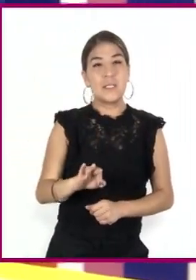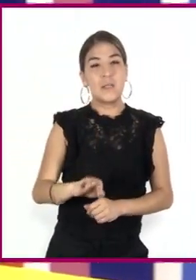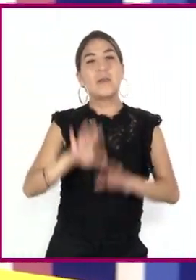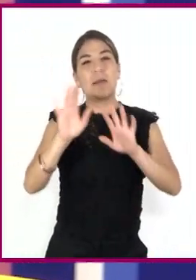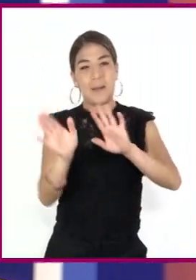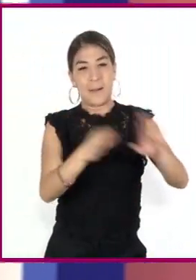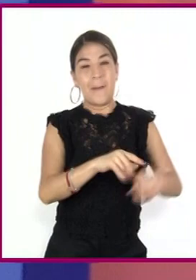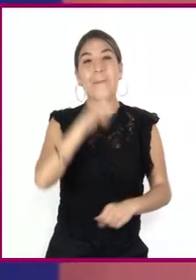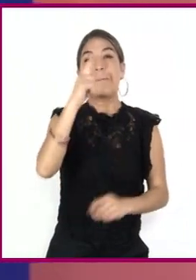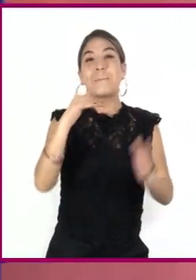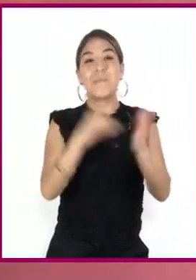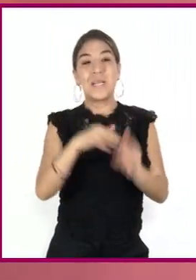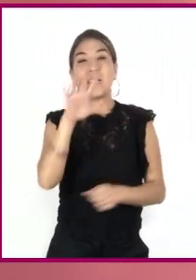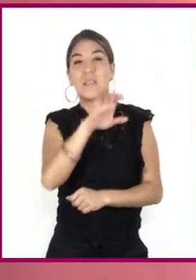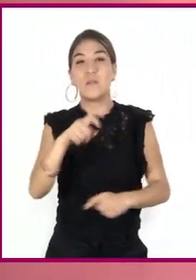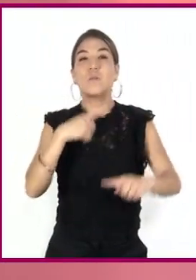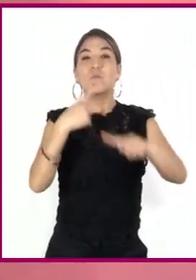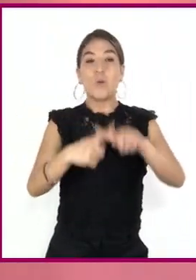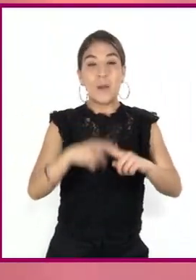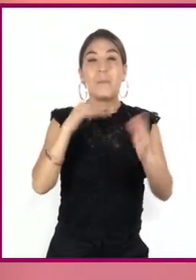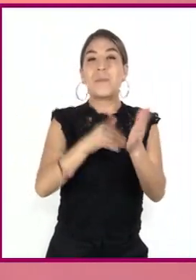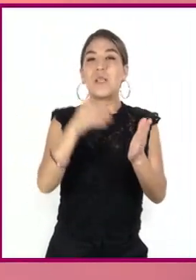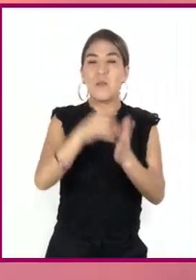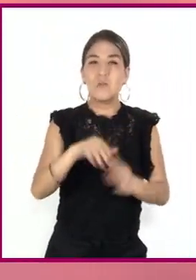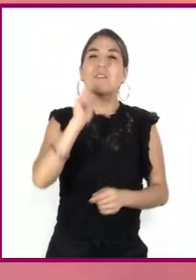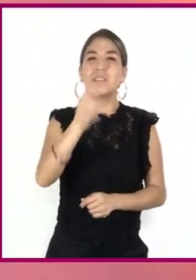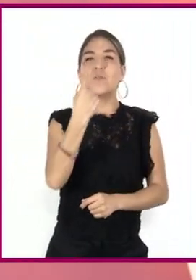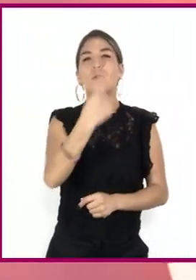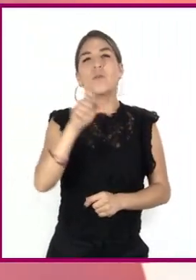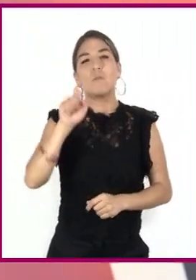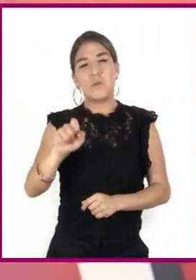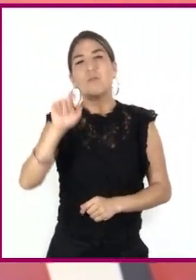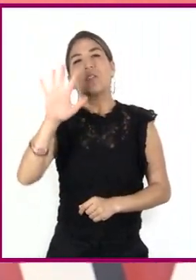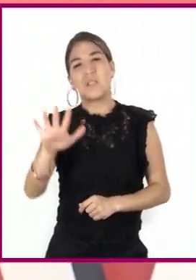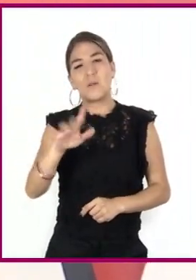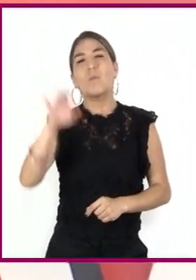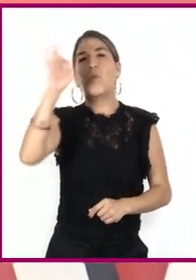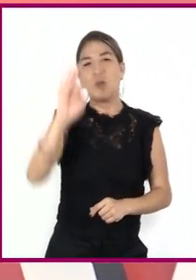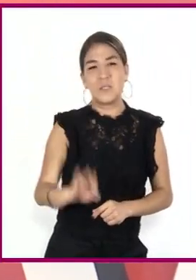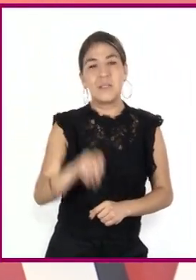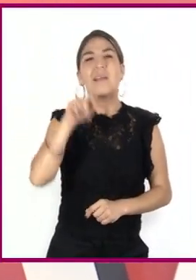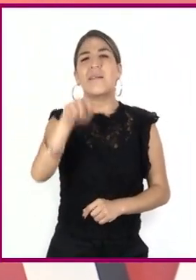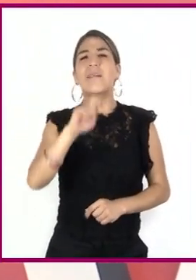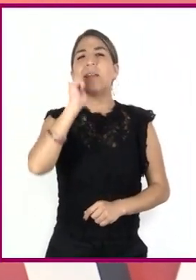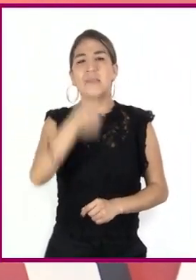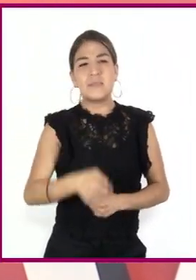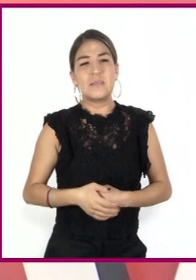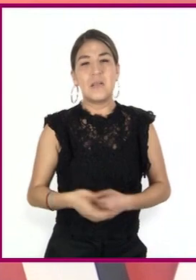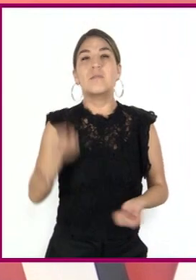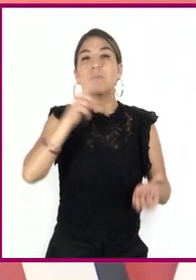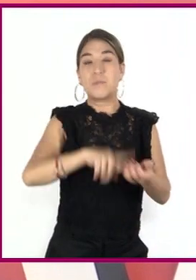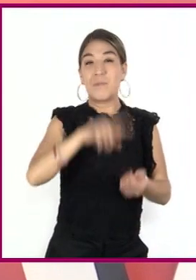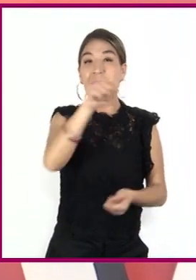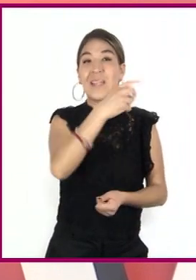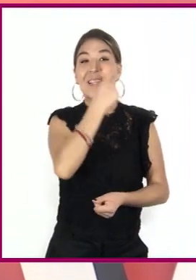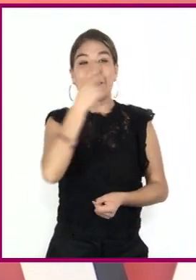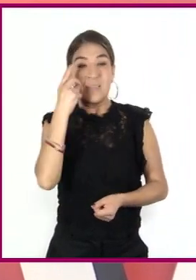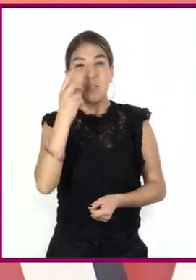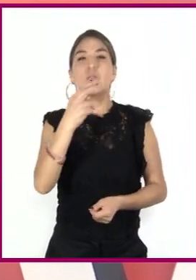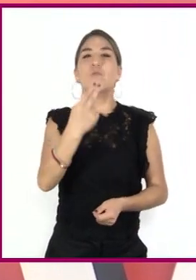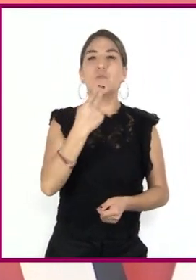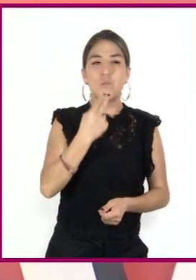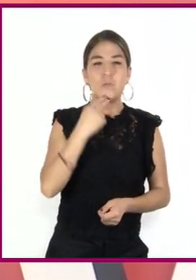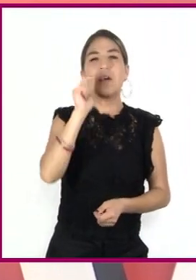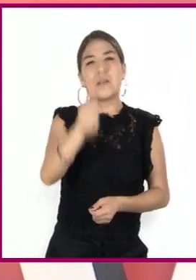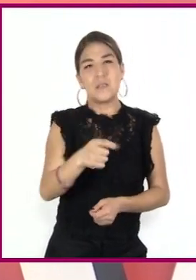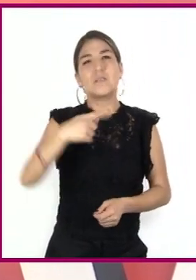para 1500 partes por millón es de 1.5%. Confirmen que la pasta dental que utilizan cumple con